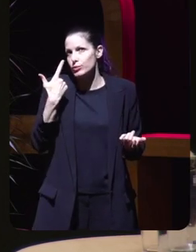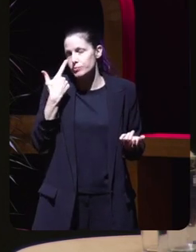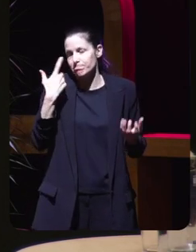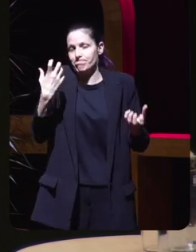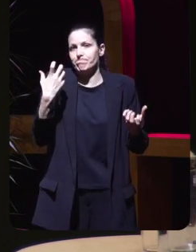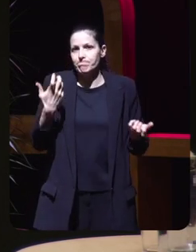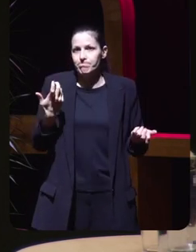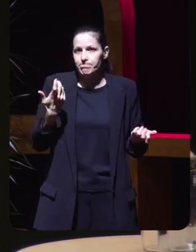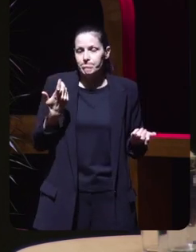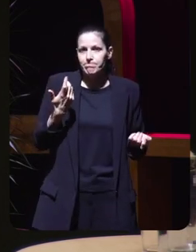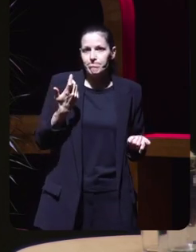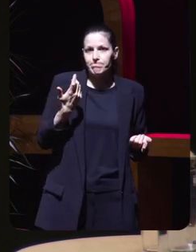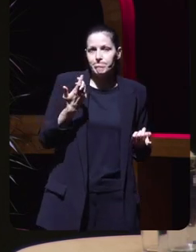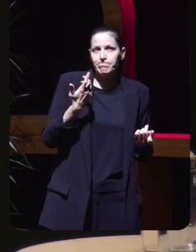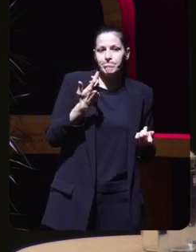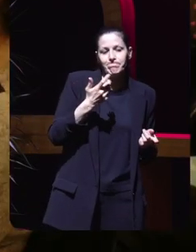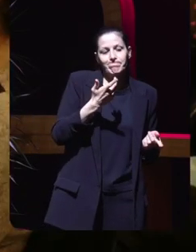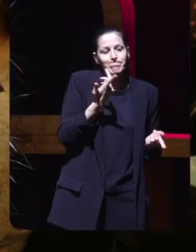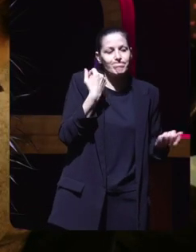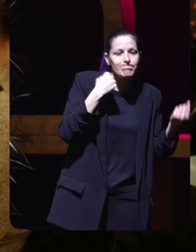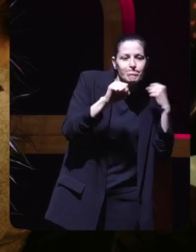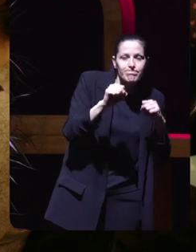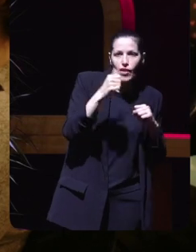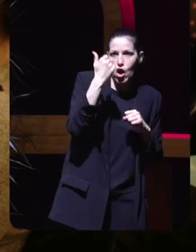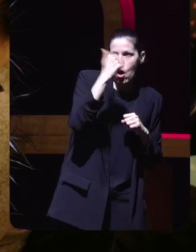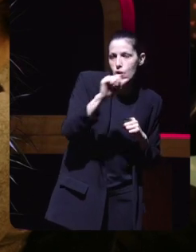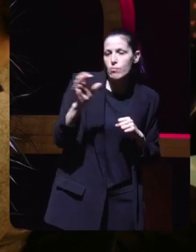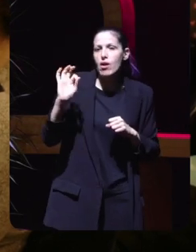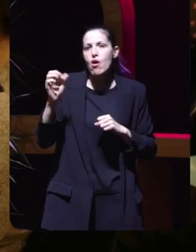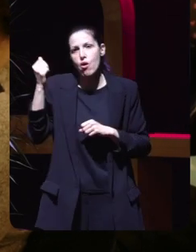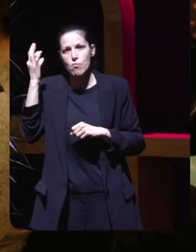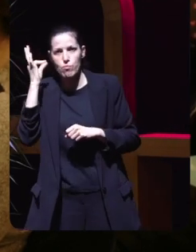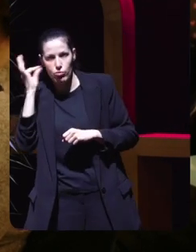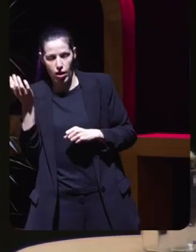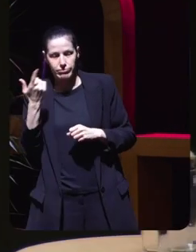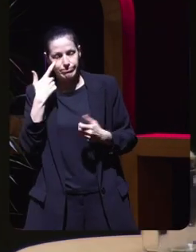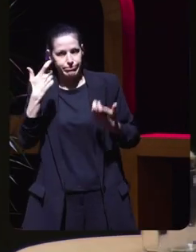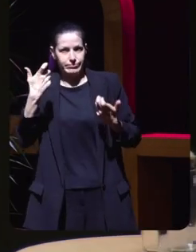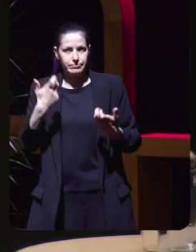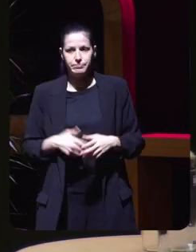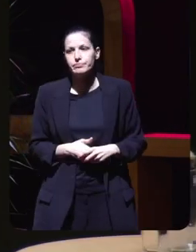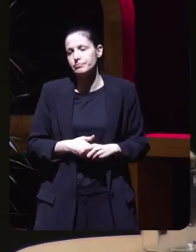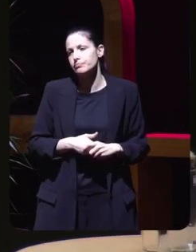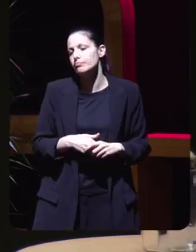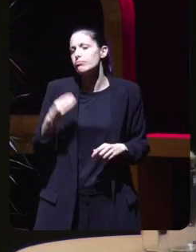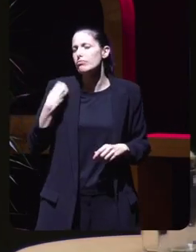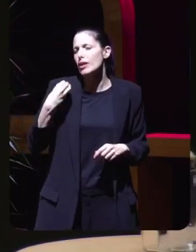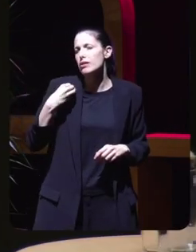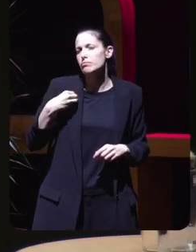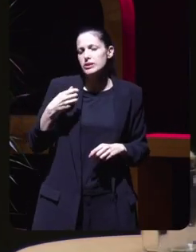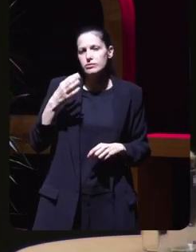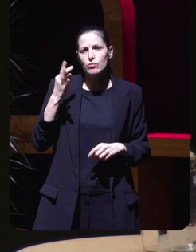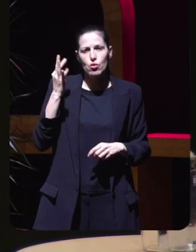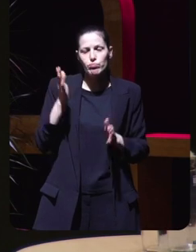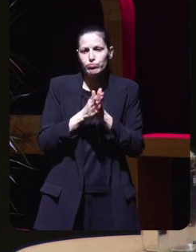se actúa con él así como se actúa con él es no he idois próximos Pues precisamente aquí mismo compañera una edición creo que fue de